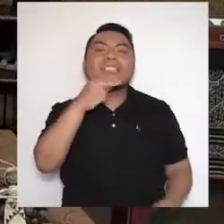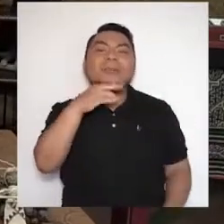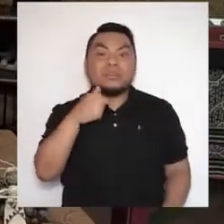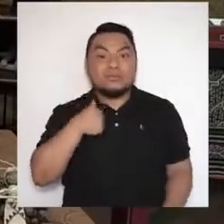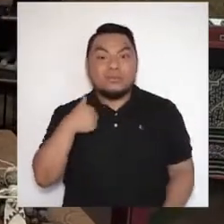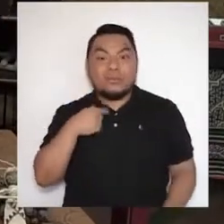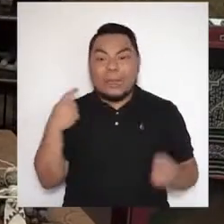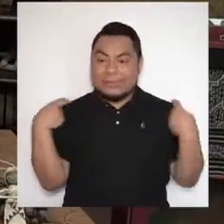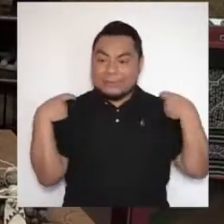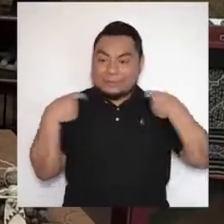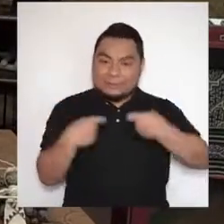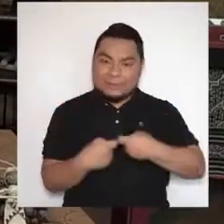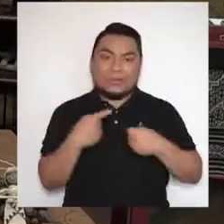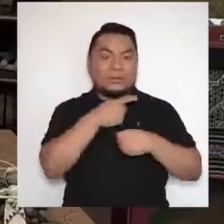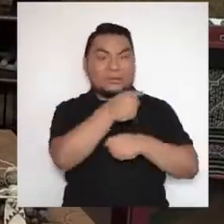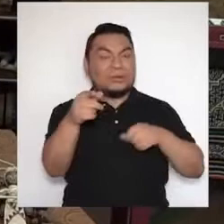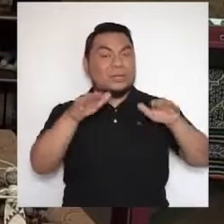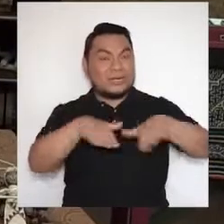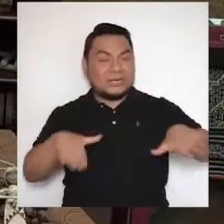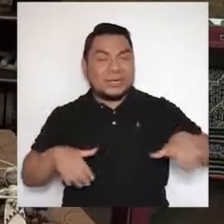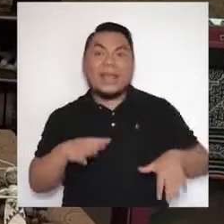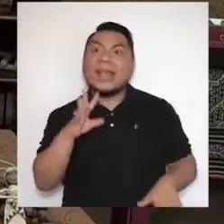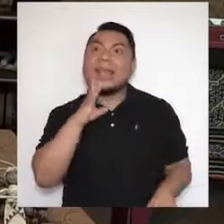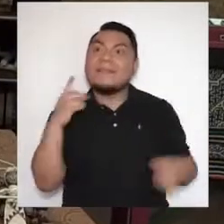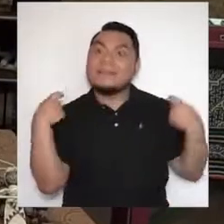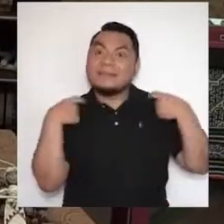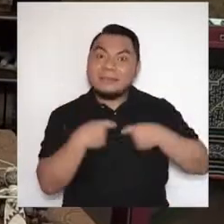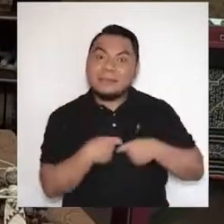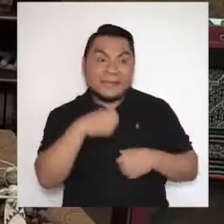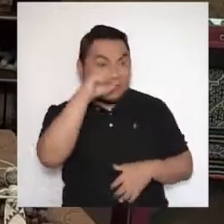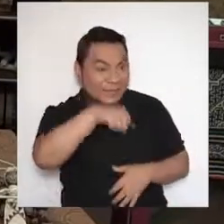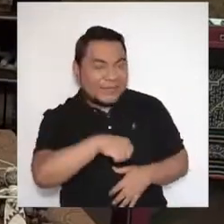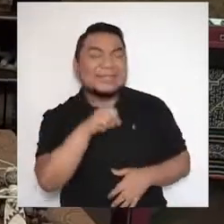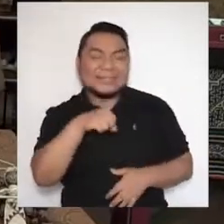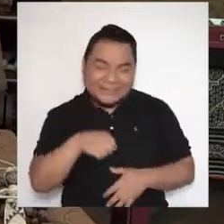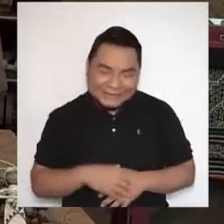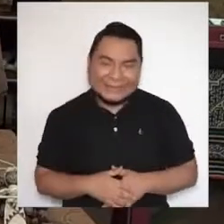en español con las niñas y niños que hablan en español, ¿sí? Exacto, sí.